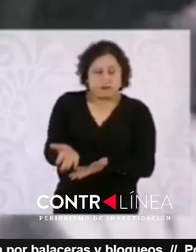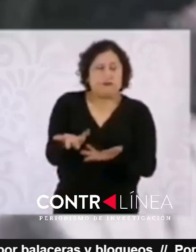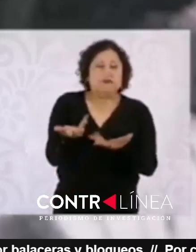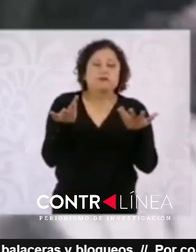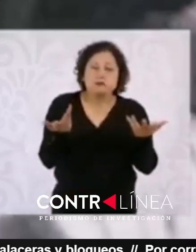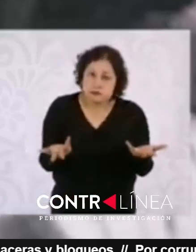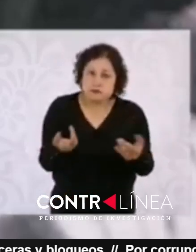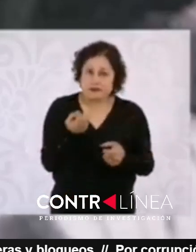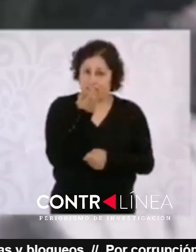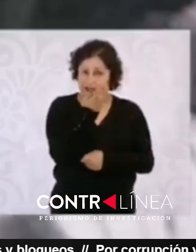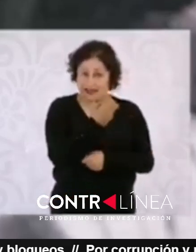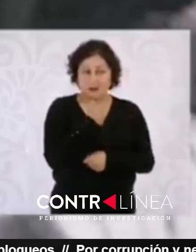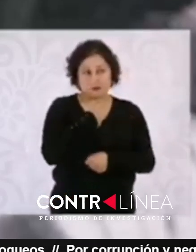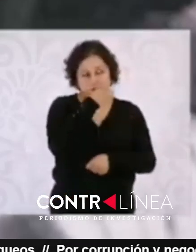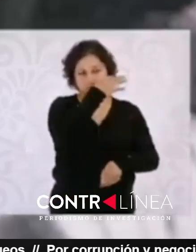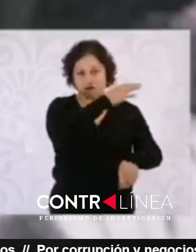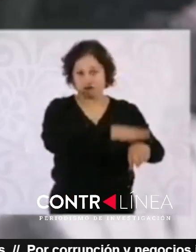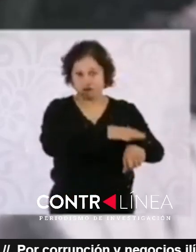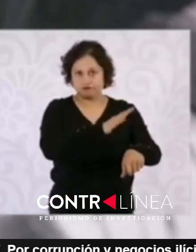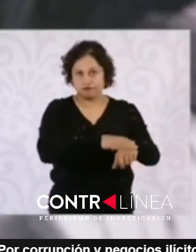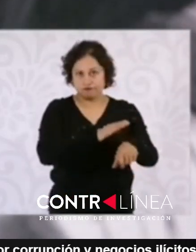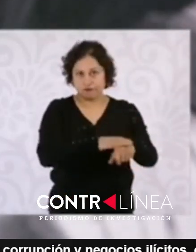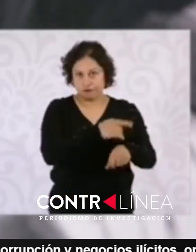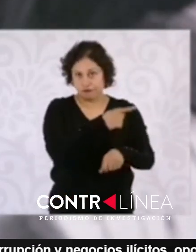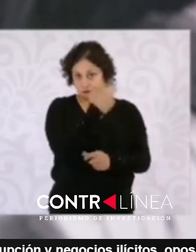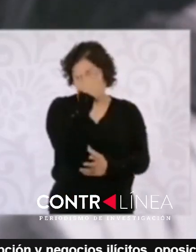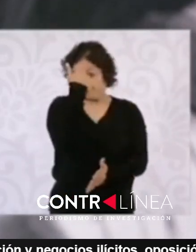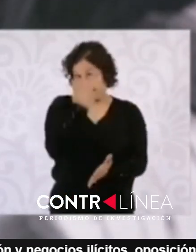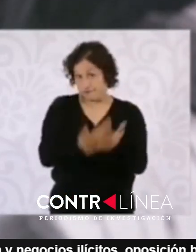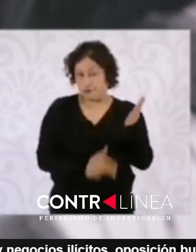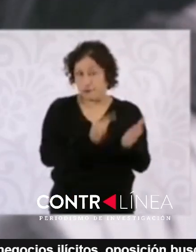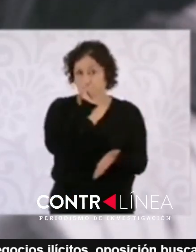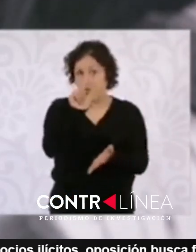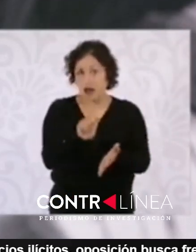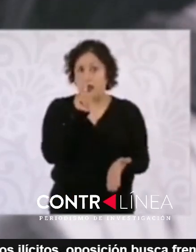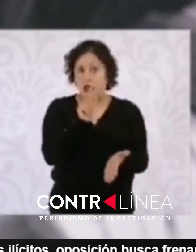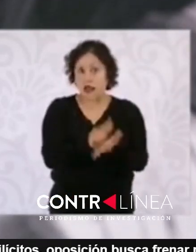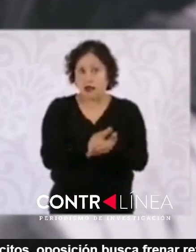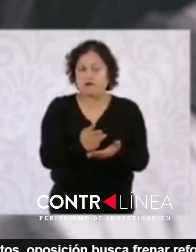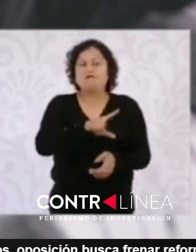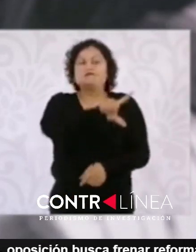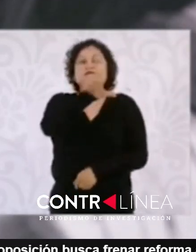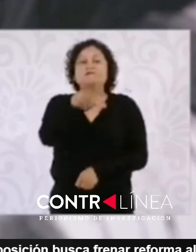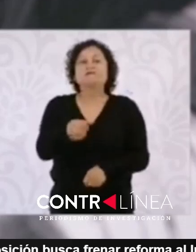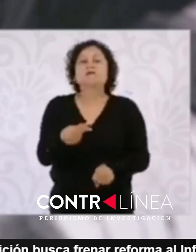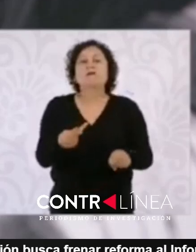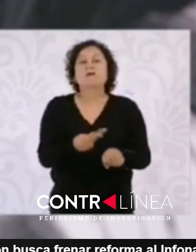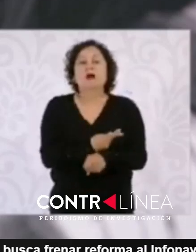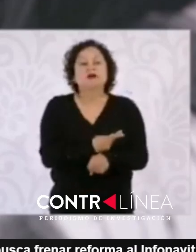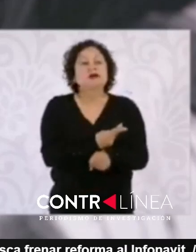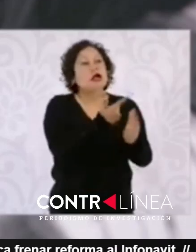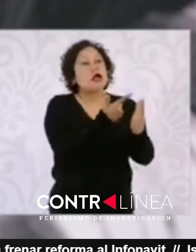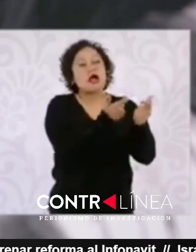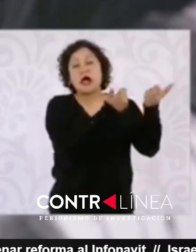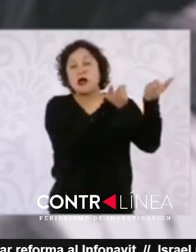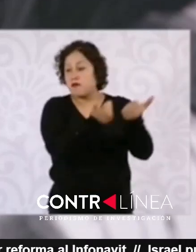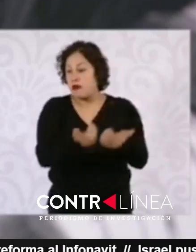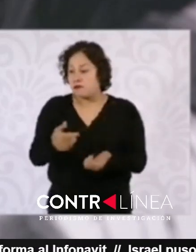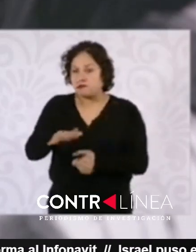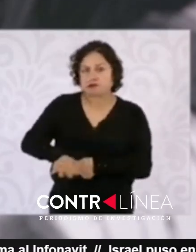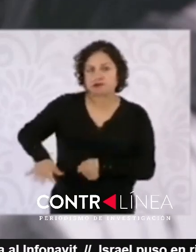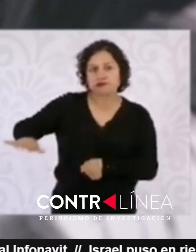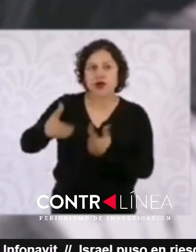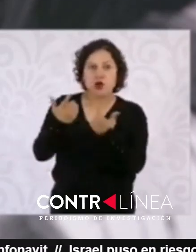alto poder que llegan de manera ilegal pues arman a los grupos delictivos y que pues le dan poder de